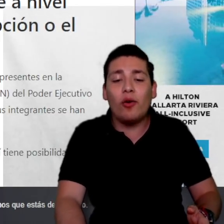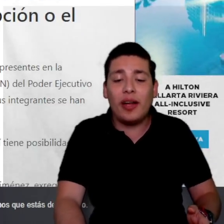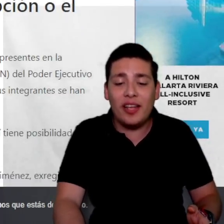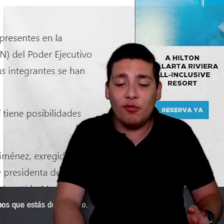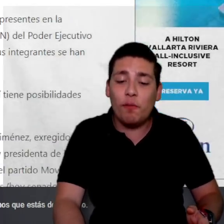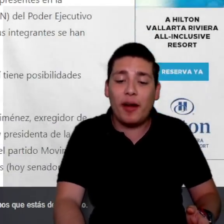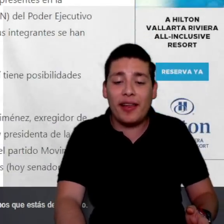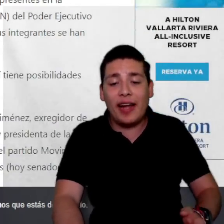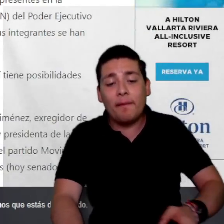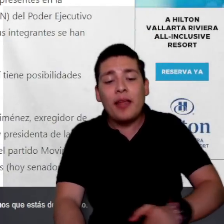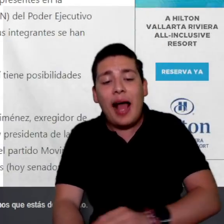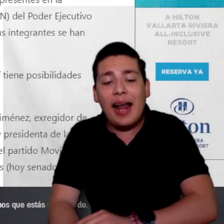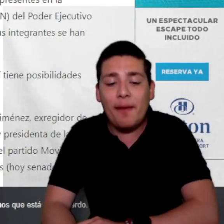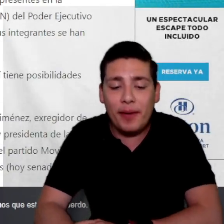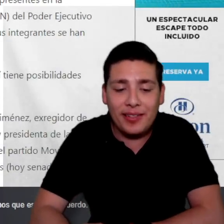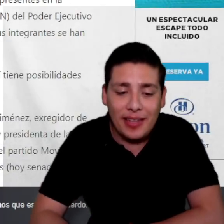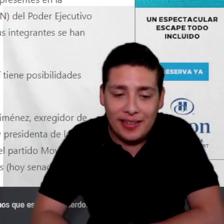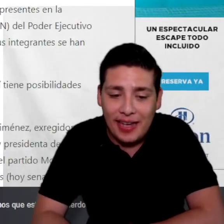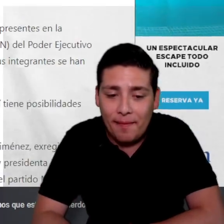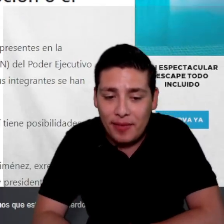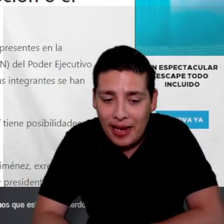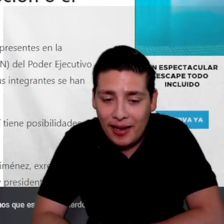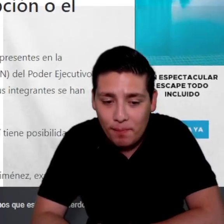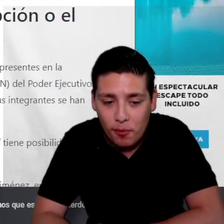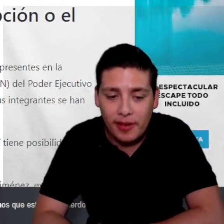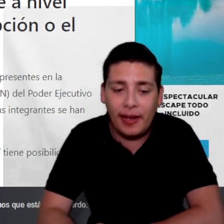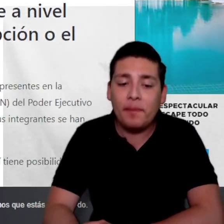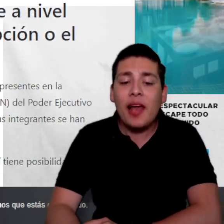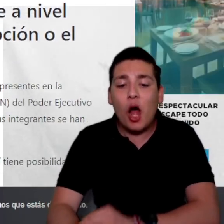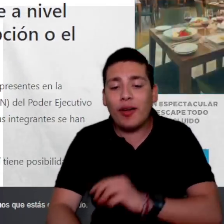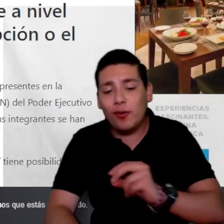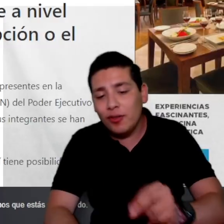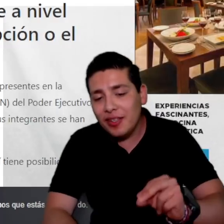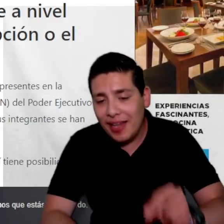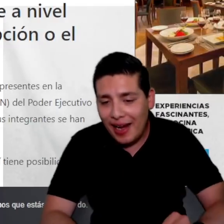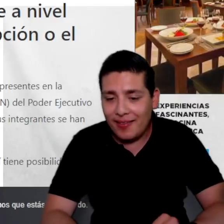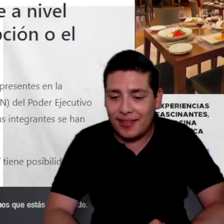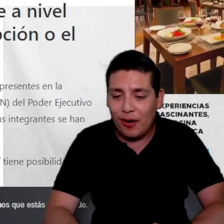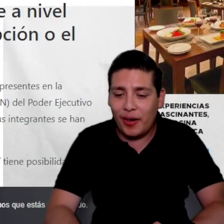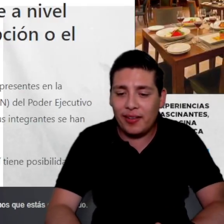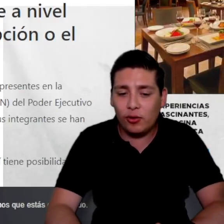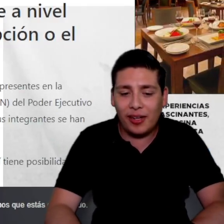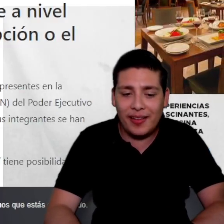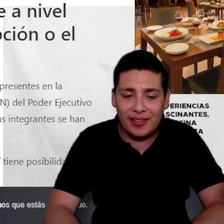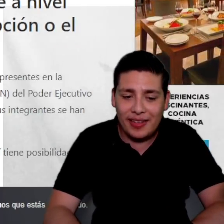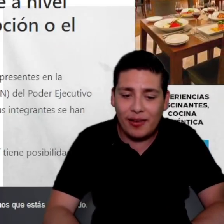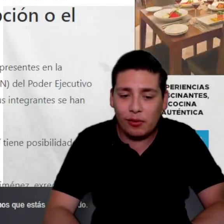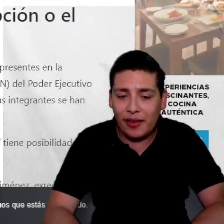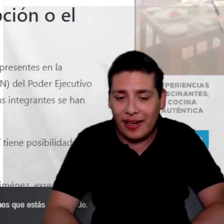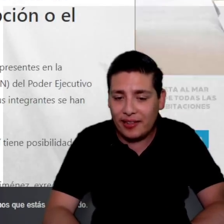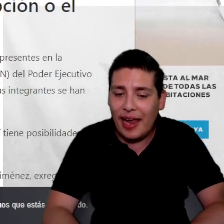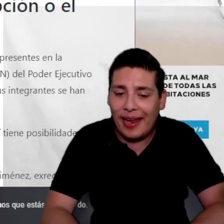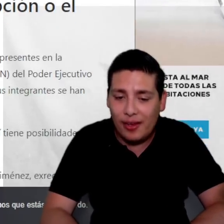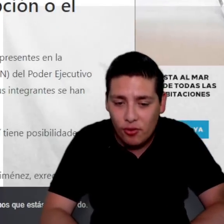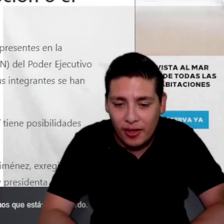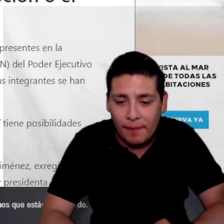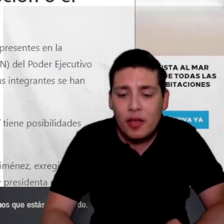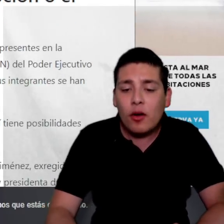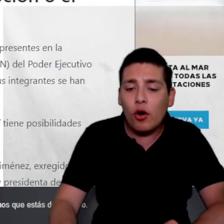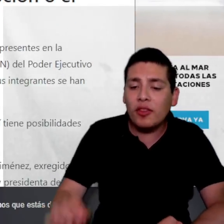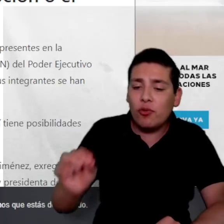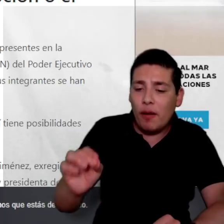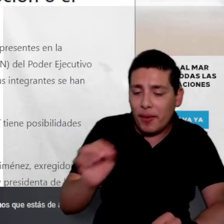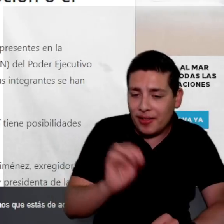este organismo para llegar a la presidencia de la República. Aunque algunos integrantes de la organización clandestina de ultraderecha, el